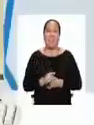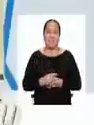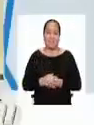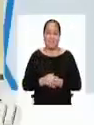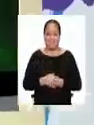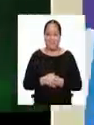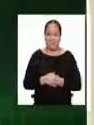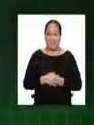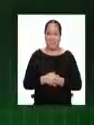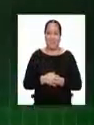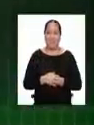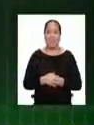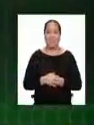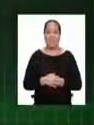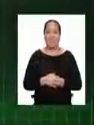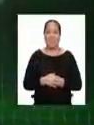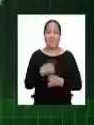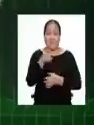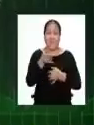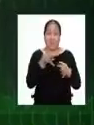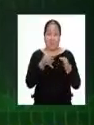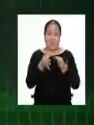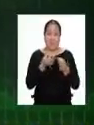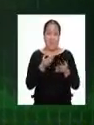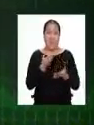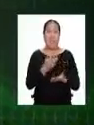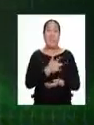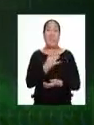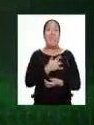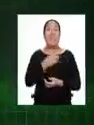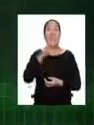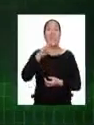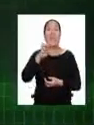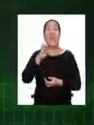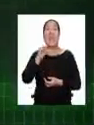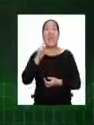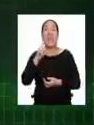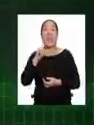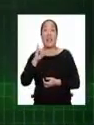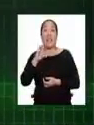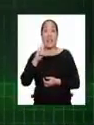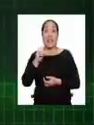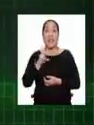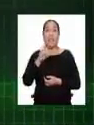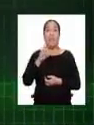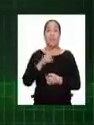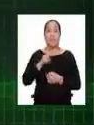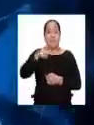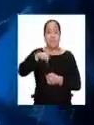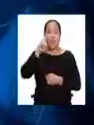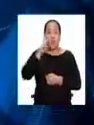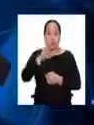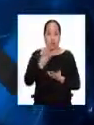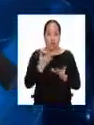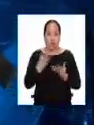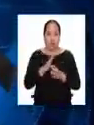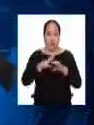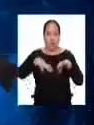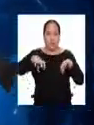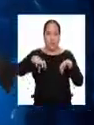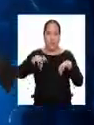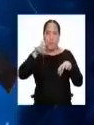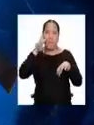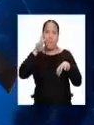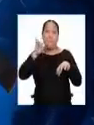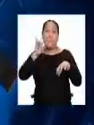eso. Para experimentar la realidad virtual se necesitan 2 dispositivos esenciales. El visor,